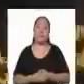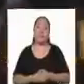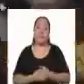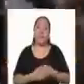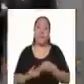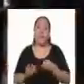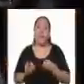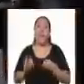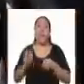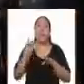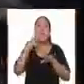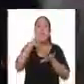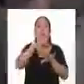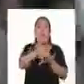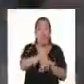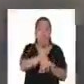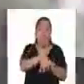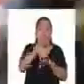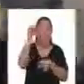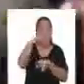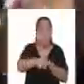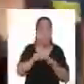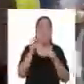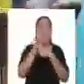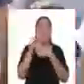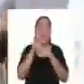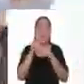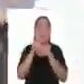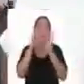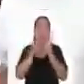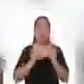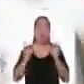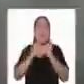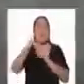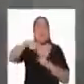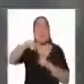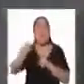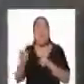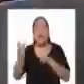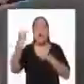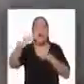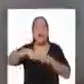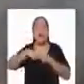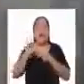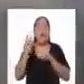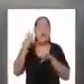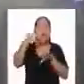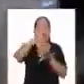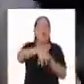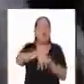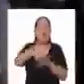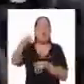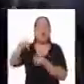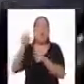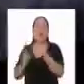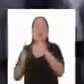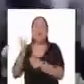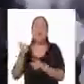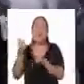Inclusión es la palabra clave. Debemos incluir a los ambulantes en el diseño de ciudad del siglo XXI,